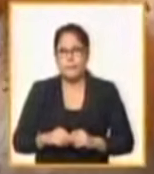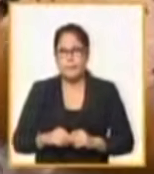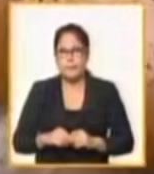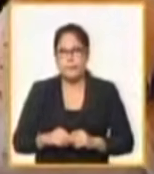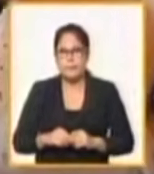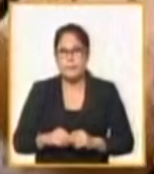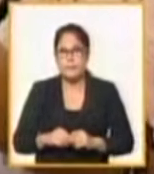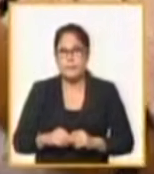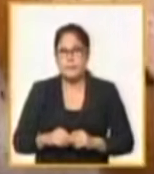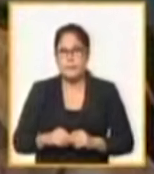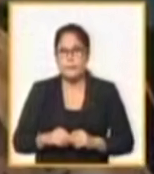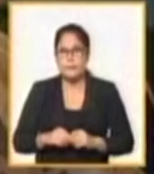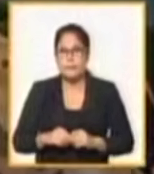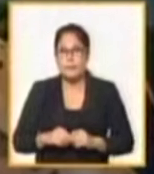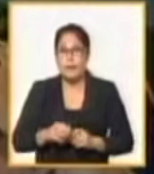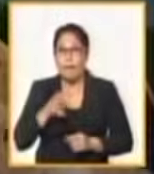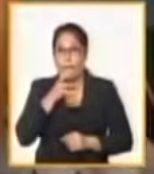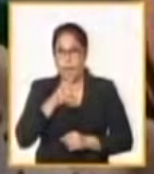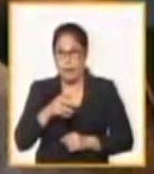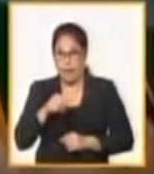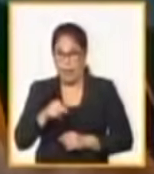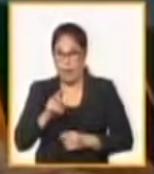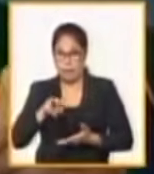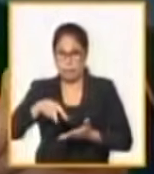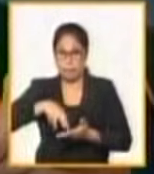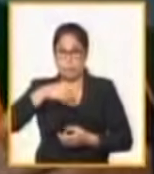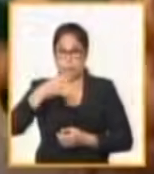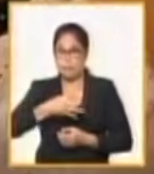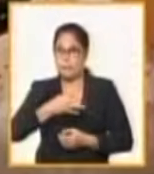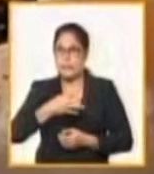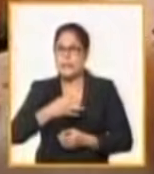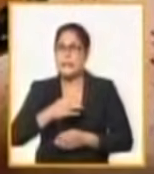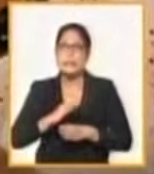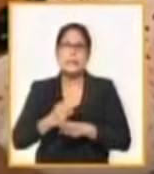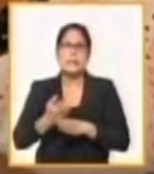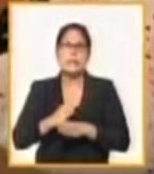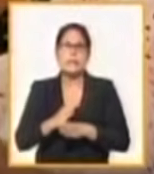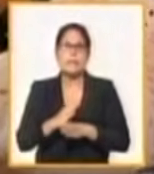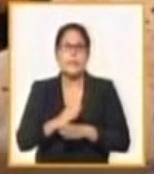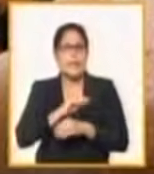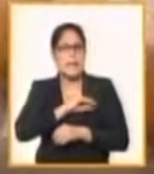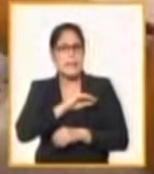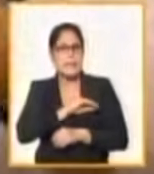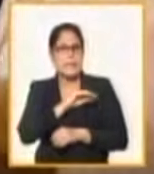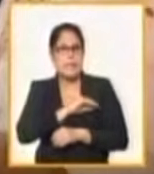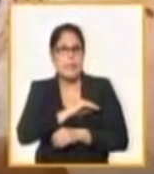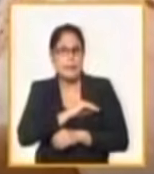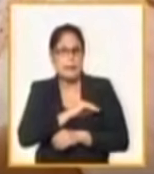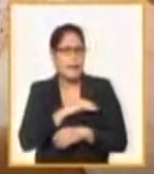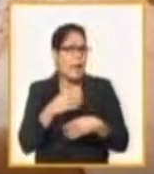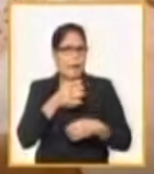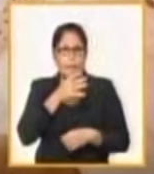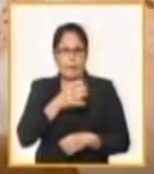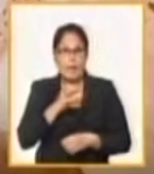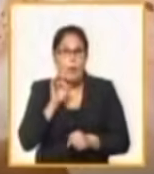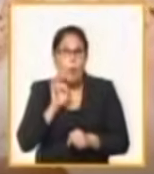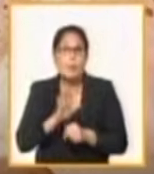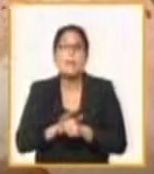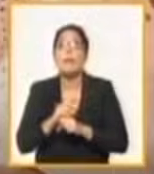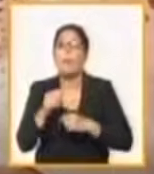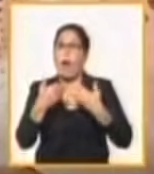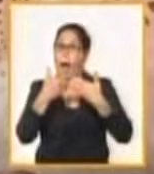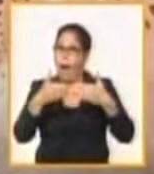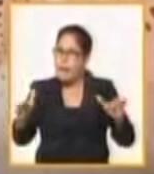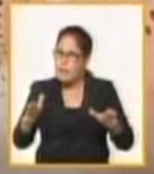Su intervención en aquel momento no solo sienta las bases, abre los caminos de